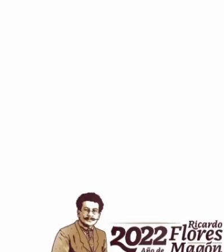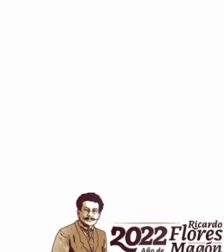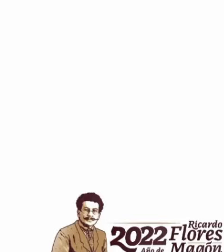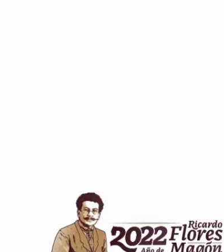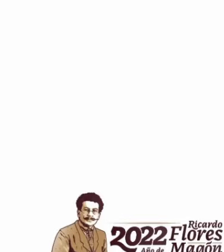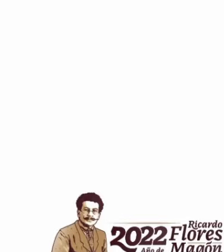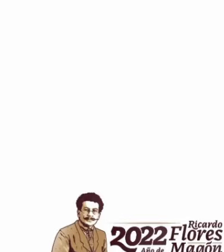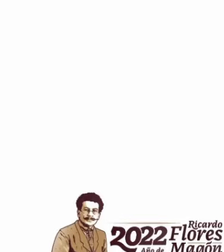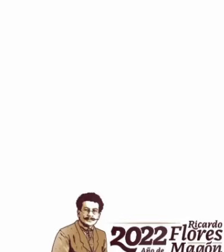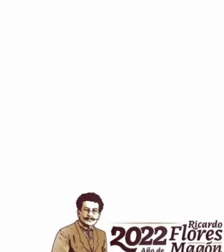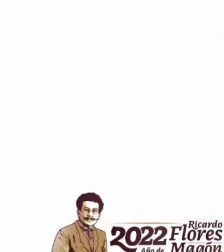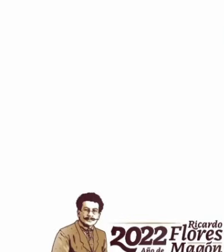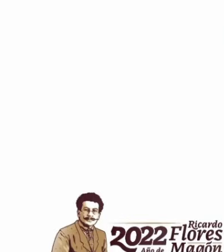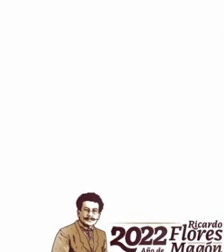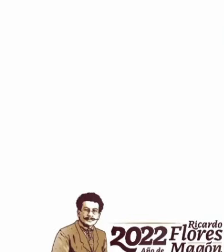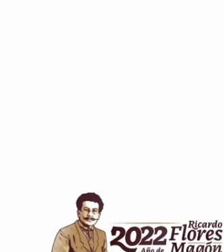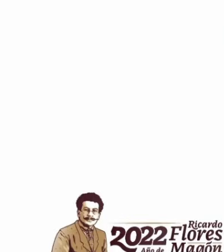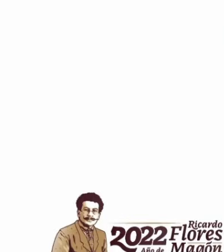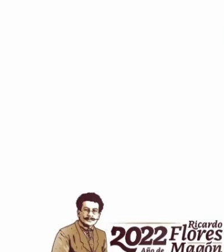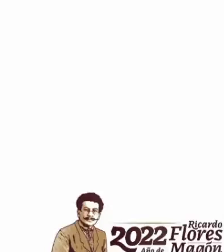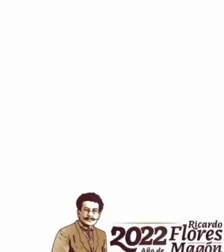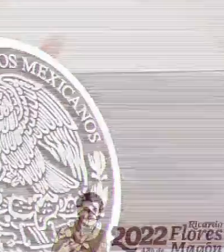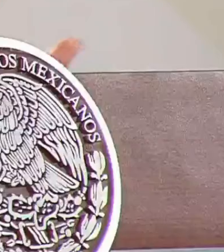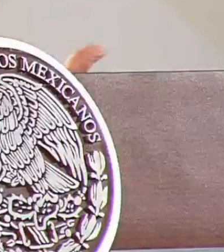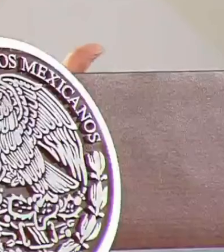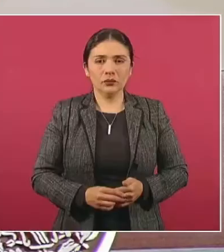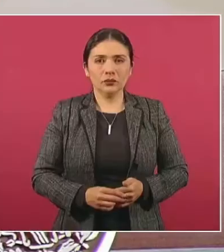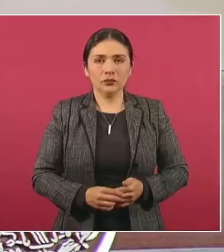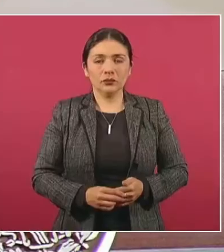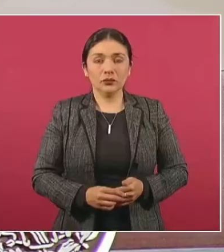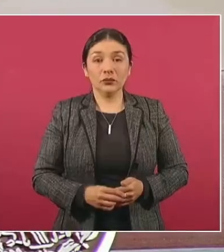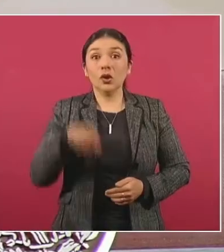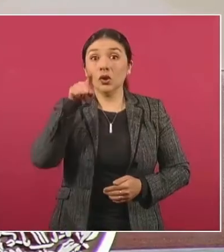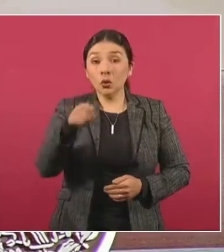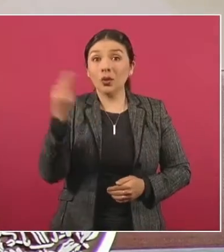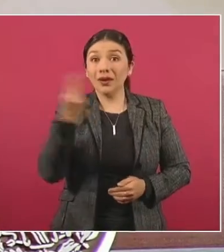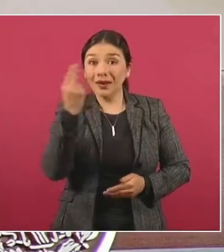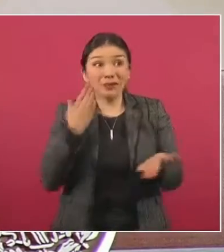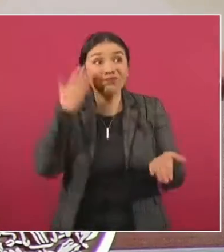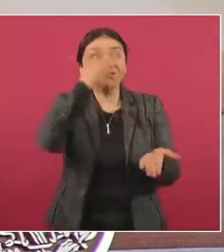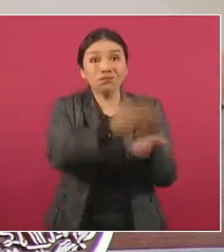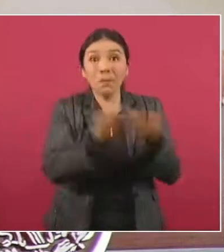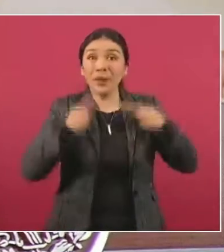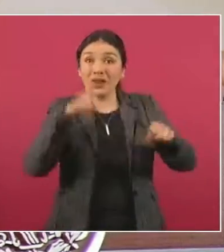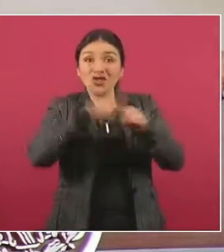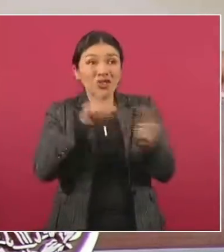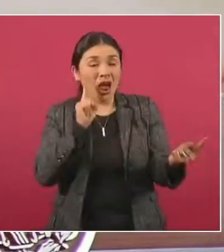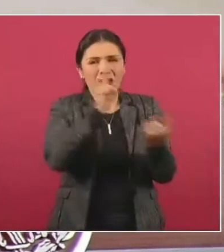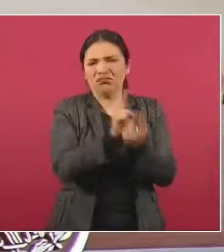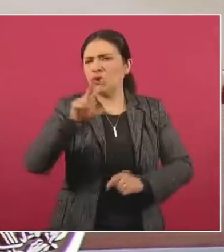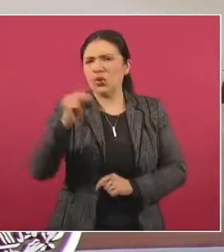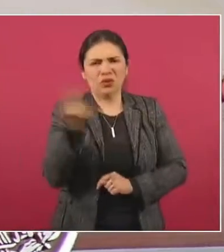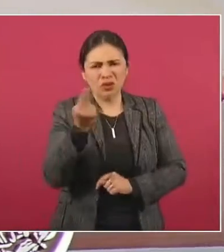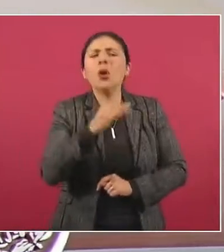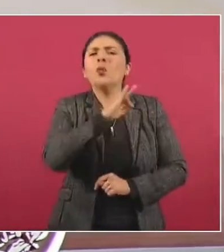Le estuvimos difundiendo varias cosas. Uno, que no necesariamente se tiene que ir a ventanilla. Hay varios caminos y son, por ejemplo, se